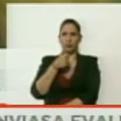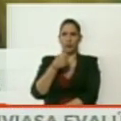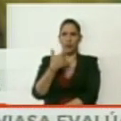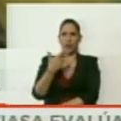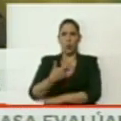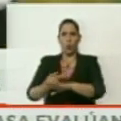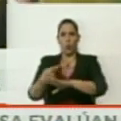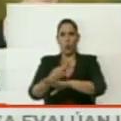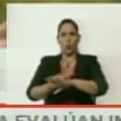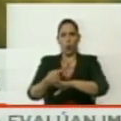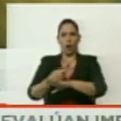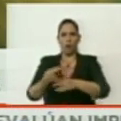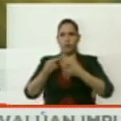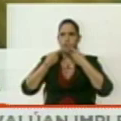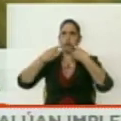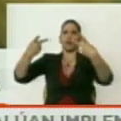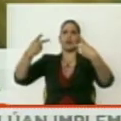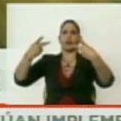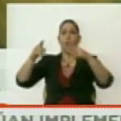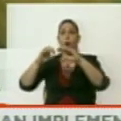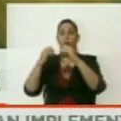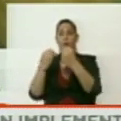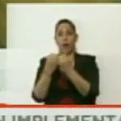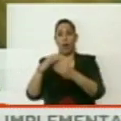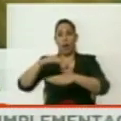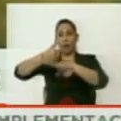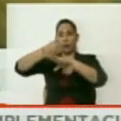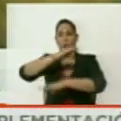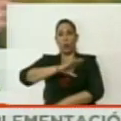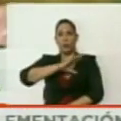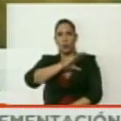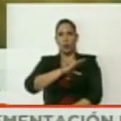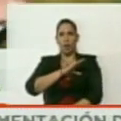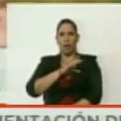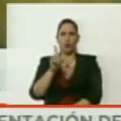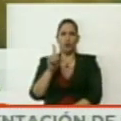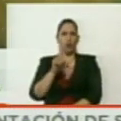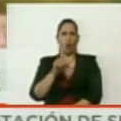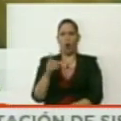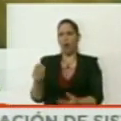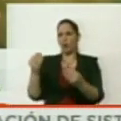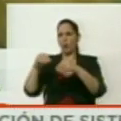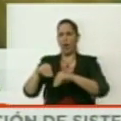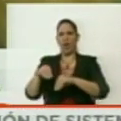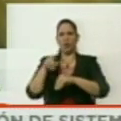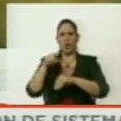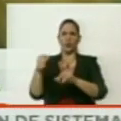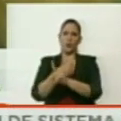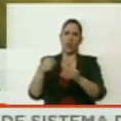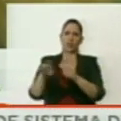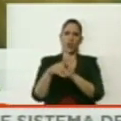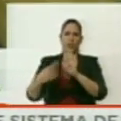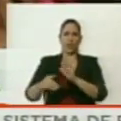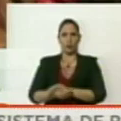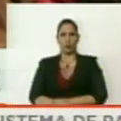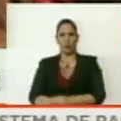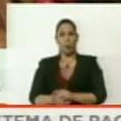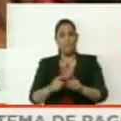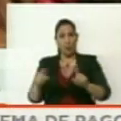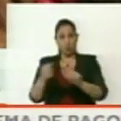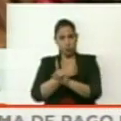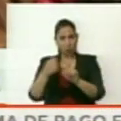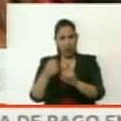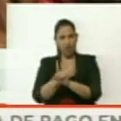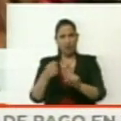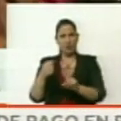horas y salió un comunicado de la oficina de la alta comisionada. No estamos de acuerdo, es una violación de su derecho. Y la violación de